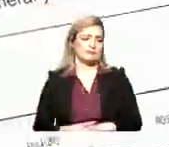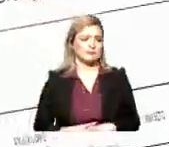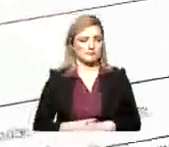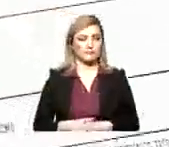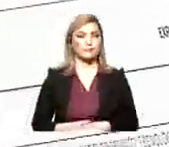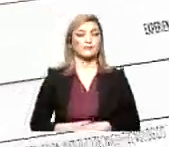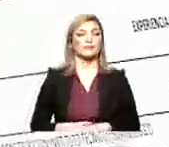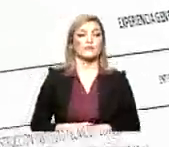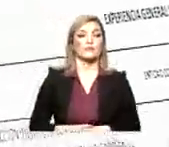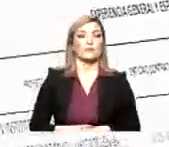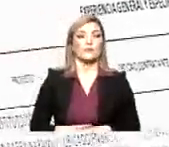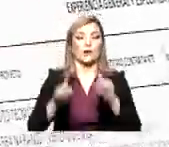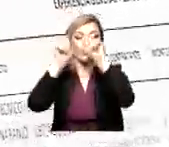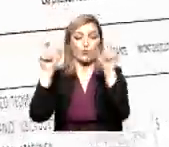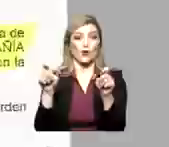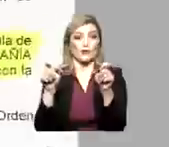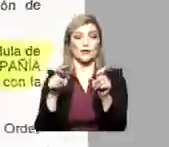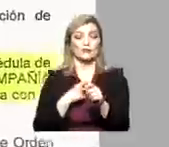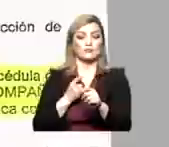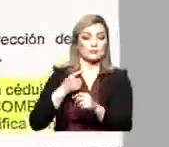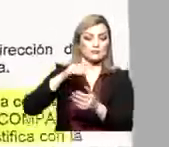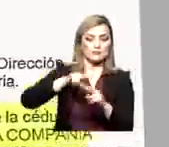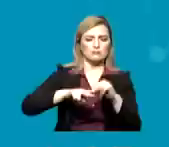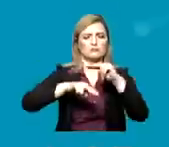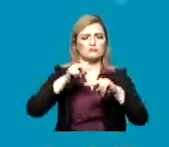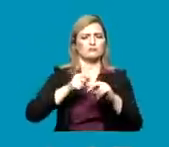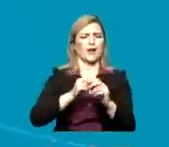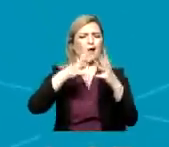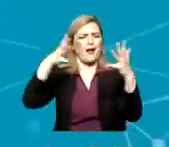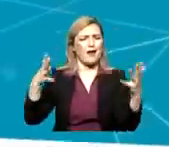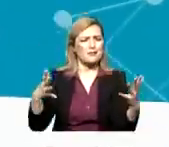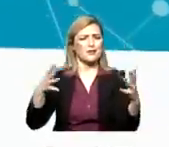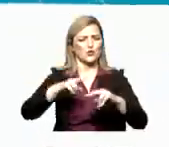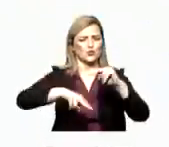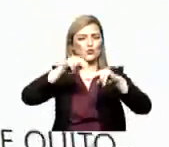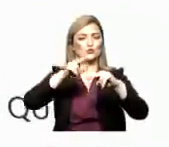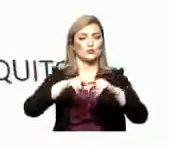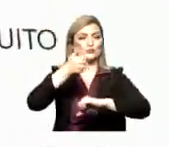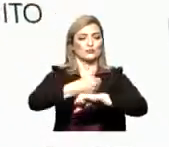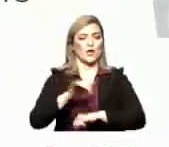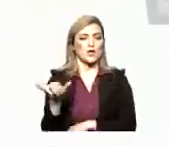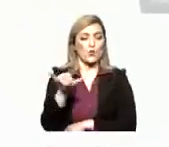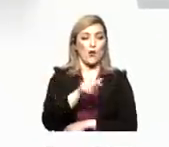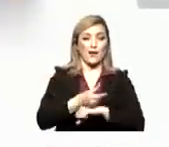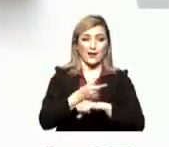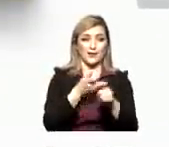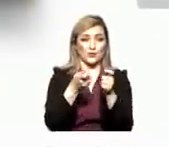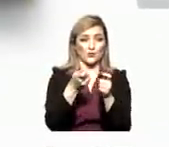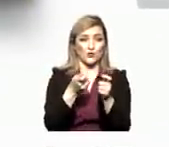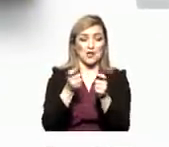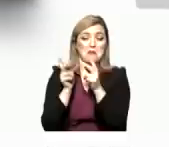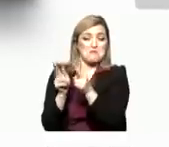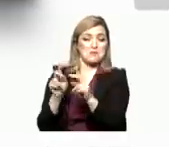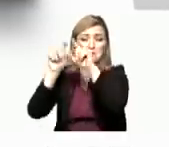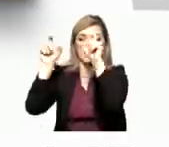Sí, en la empresa ejecutora de grandes obras de la capital. En la misma línea vemos al gerente de operaciones de la misma empresa de Agua de